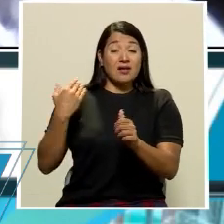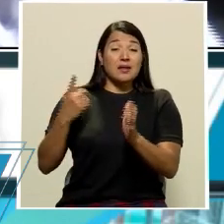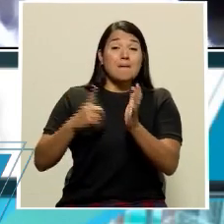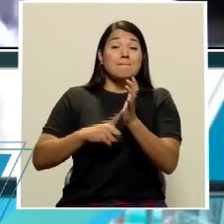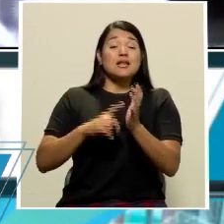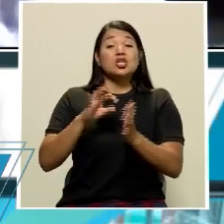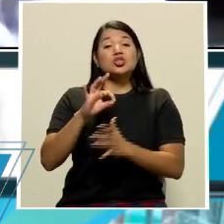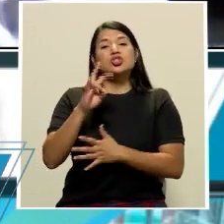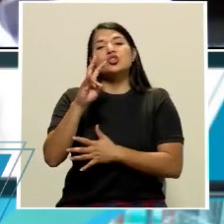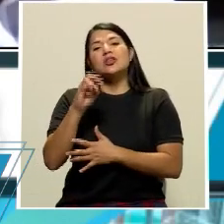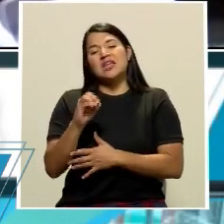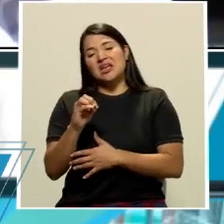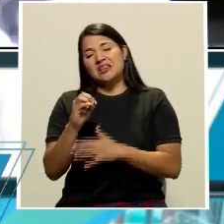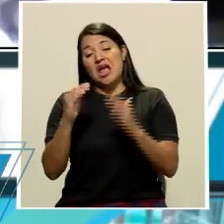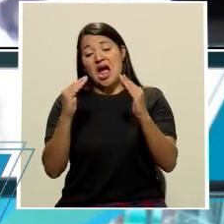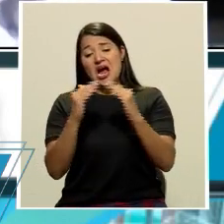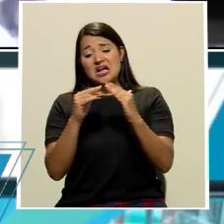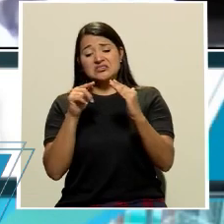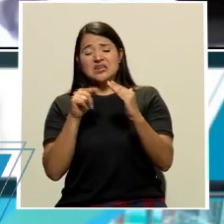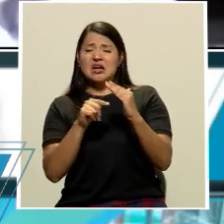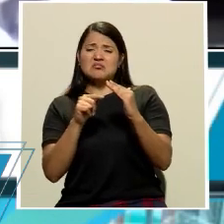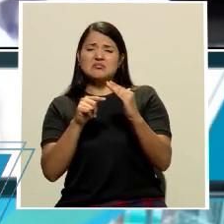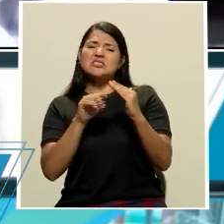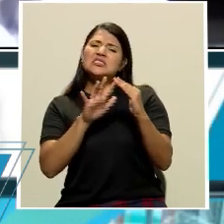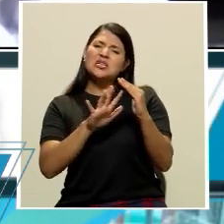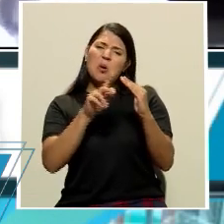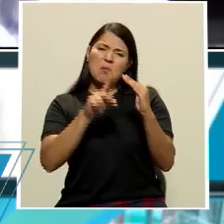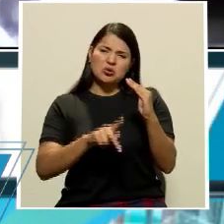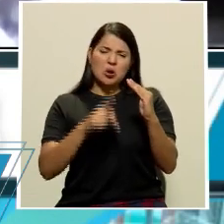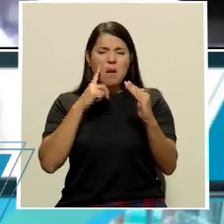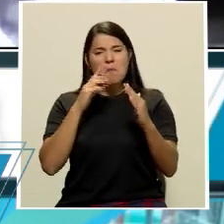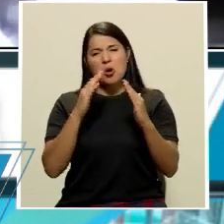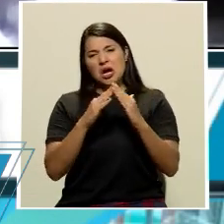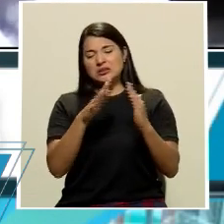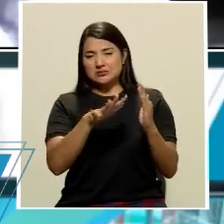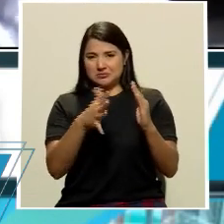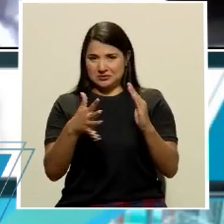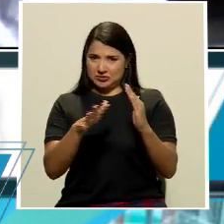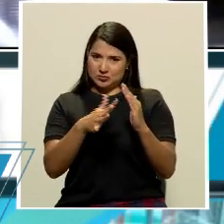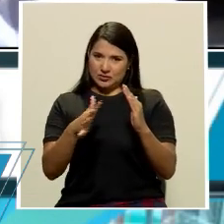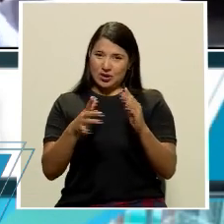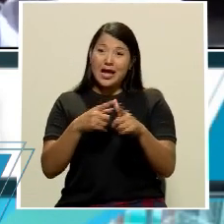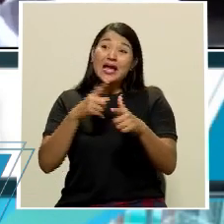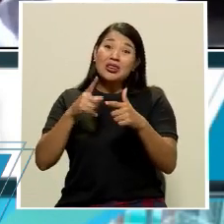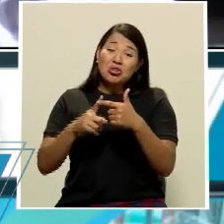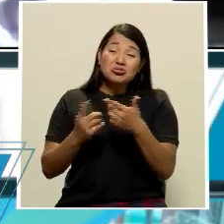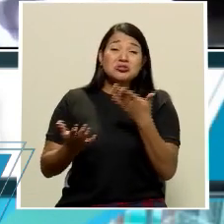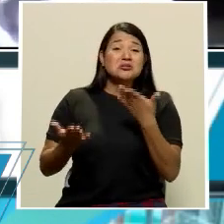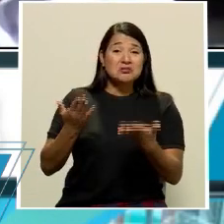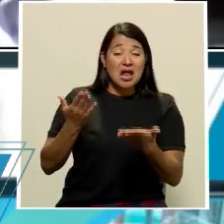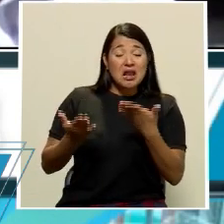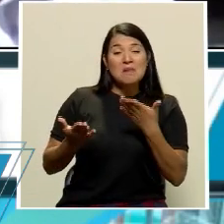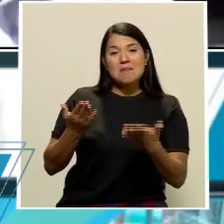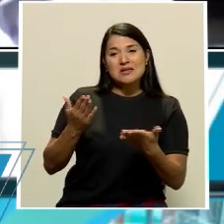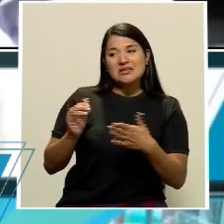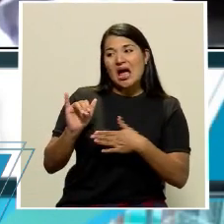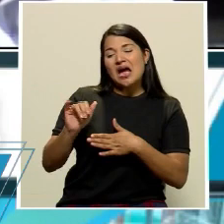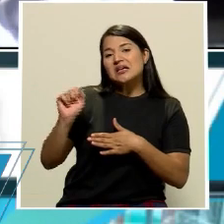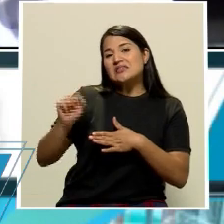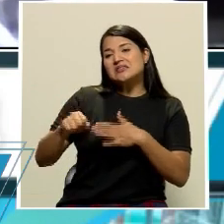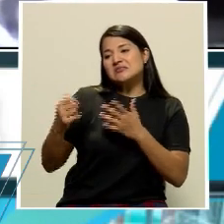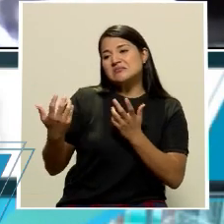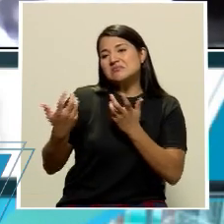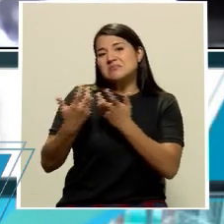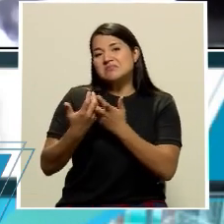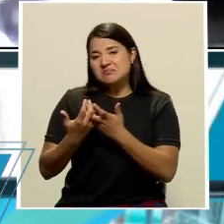1970 los hogares tenían en promedio 5 personas por hogar, pues tal vez esa métrica era una métrica interesante y una